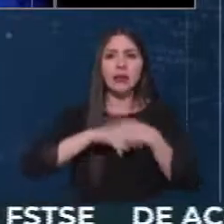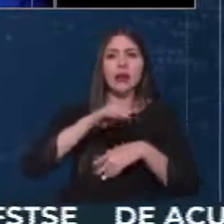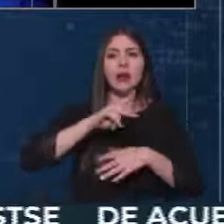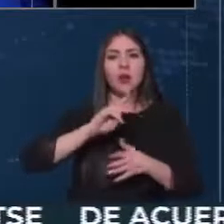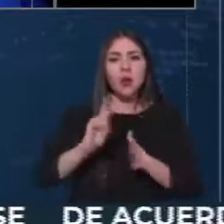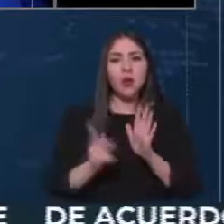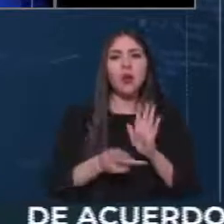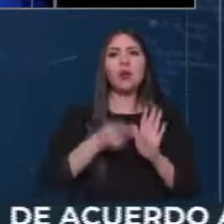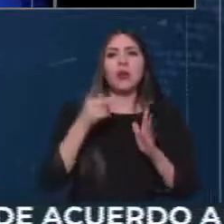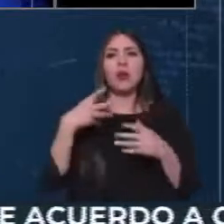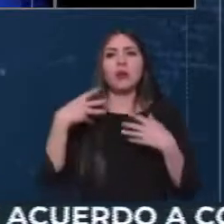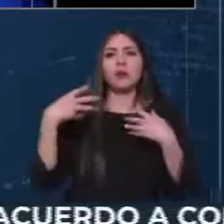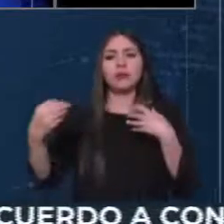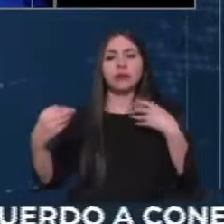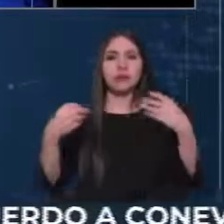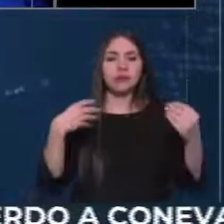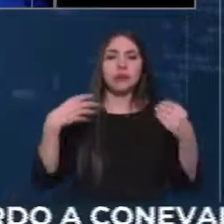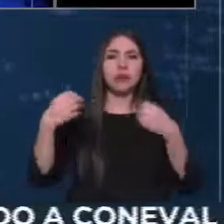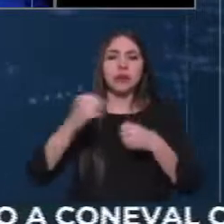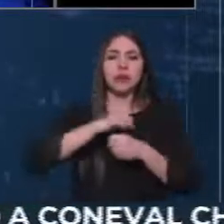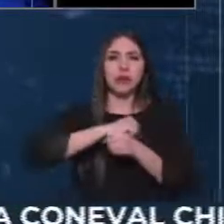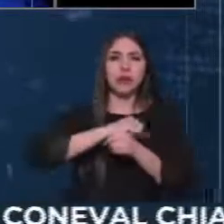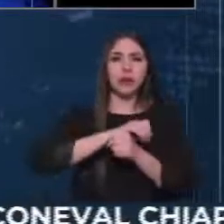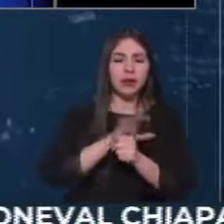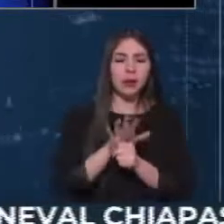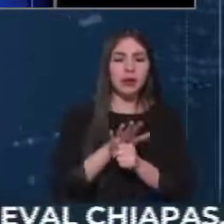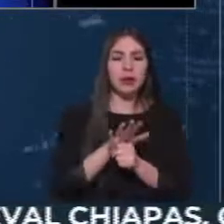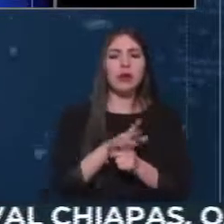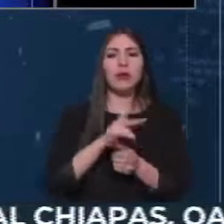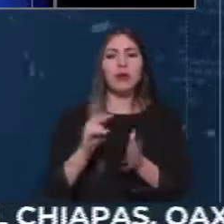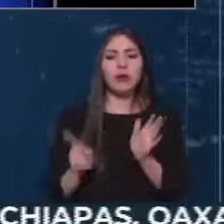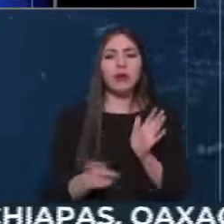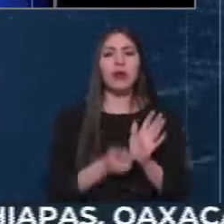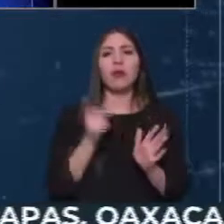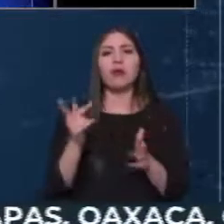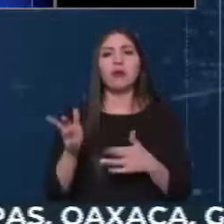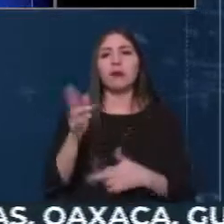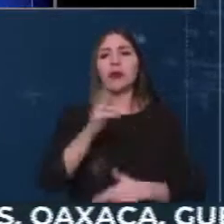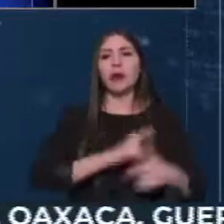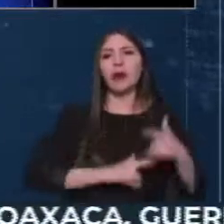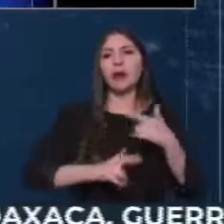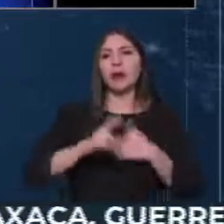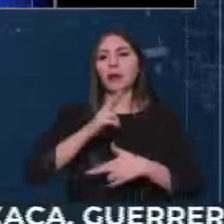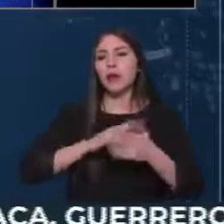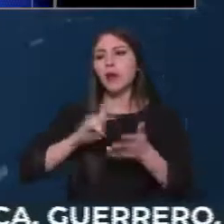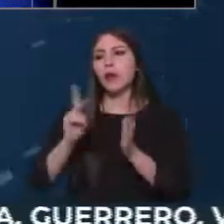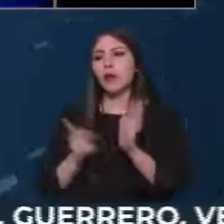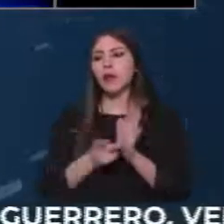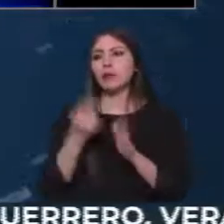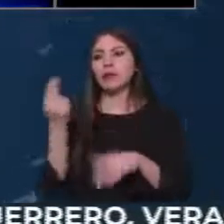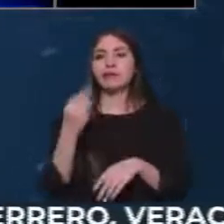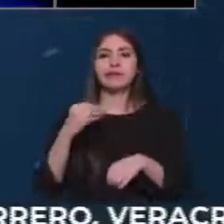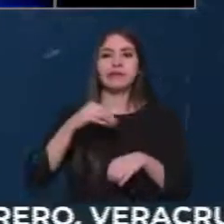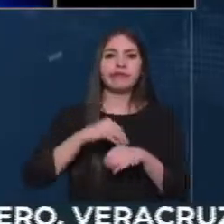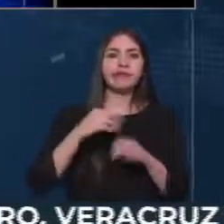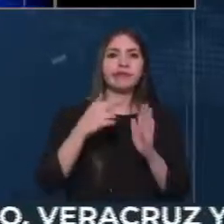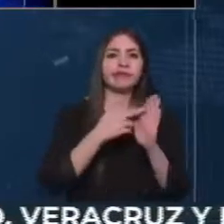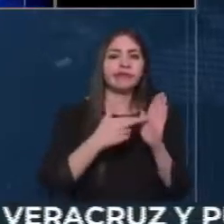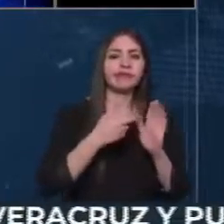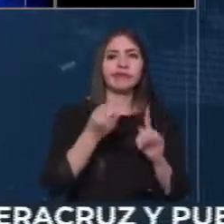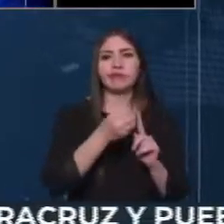de contagios, y una situación otra vez que hace regresar a ciertas medidas. Y se ha hablado